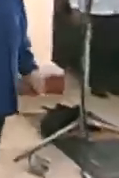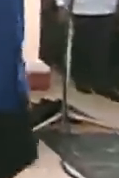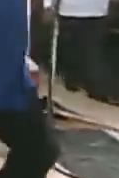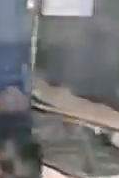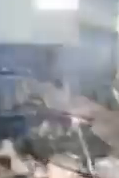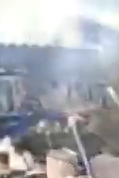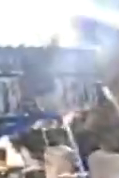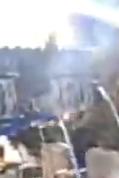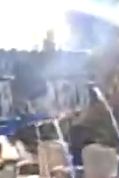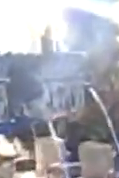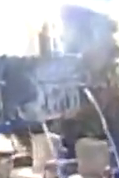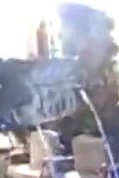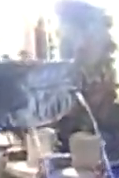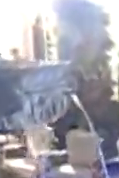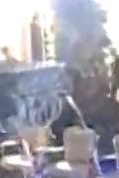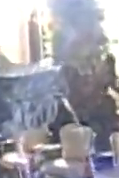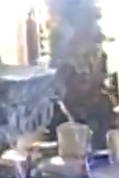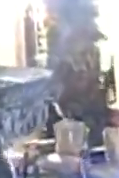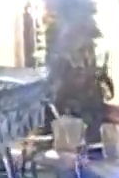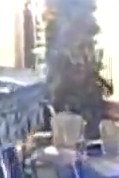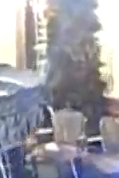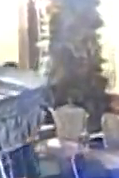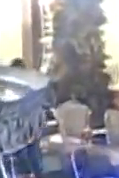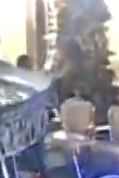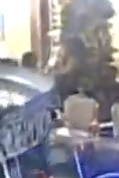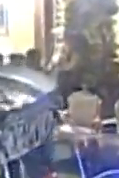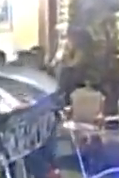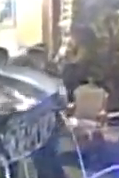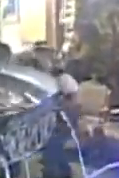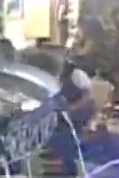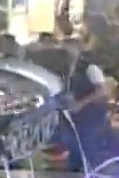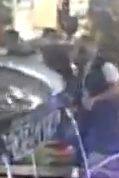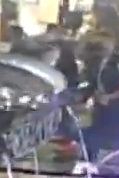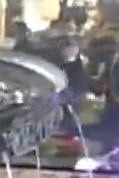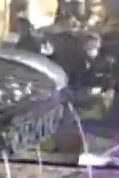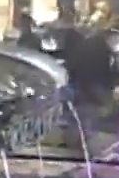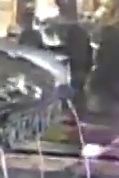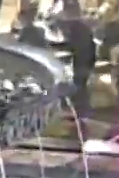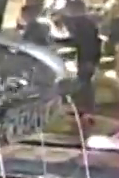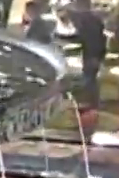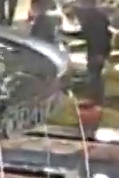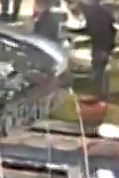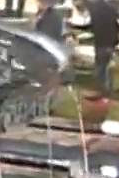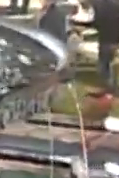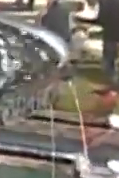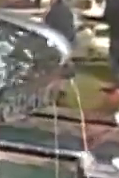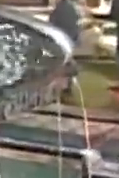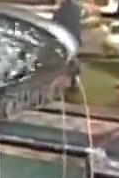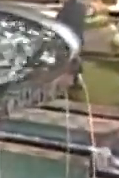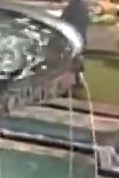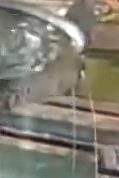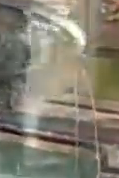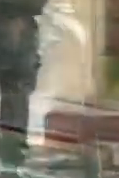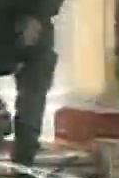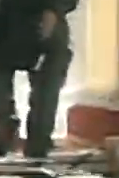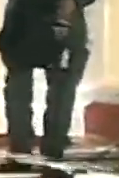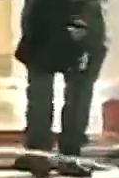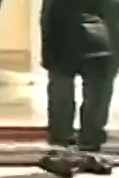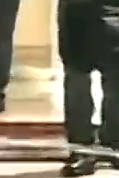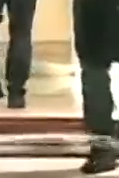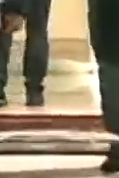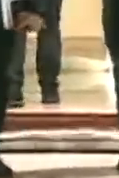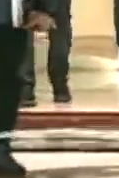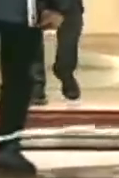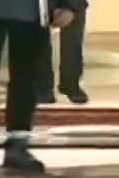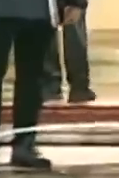de la República bolivariana de Venezuela Nicolás Maduro recibe en el Palacio de Gobierno a uno